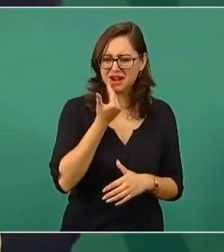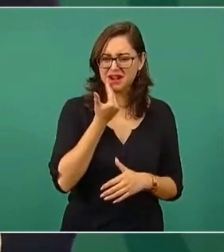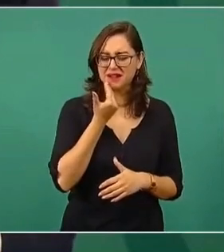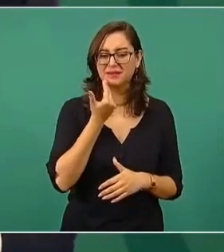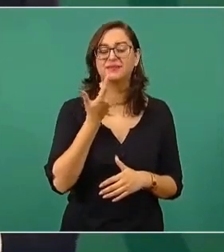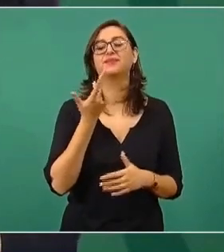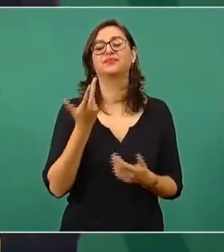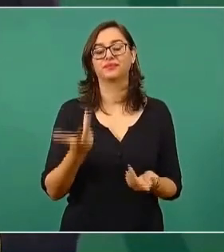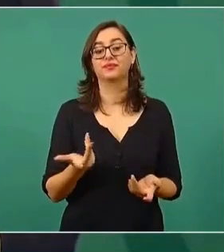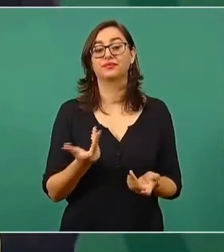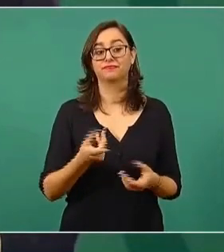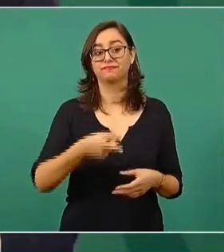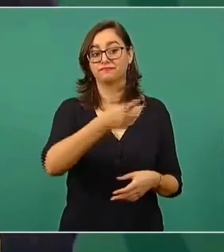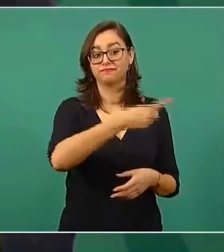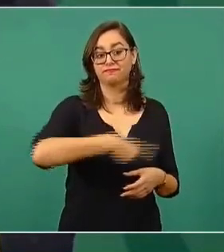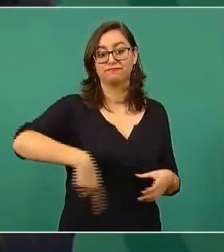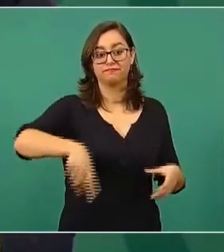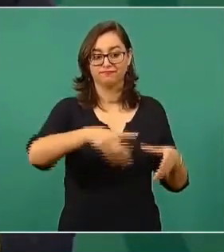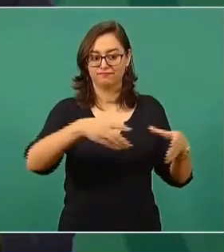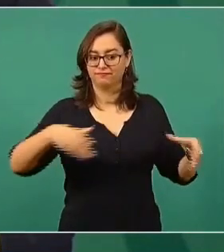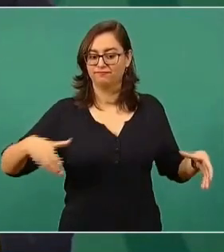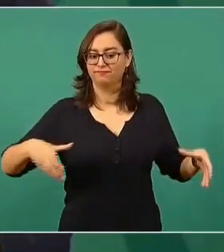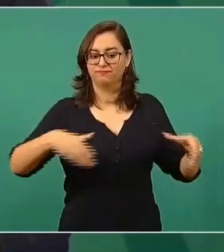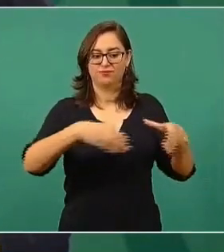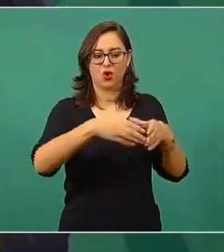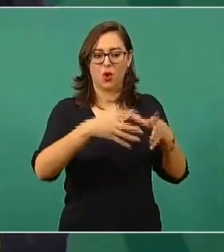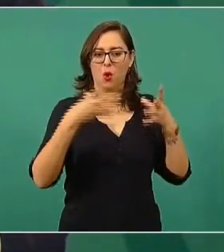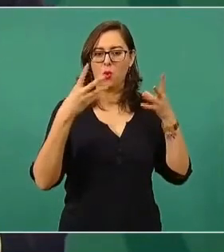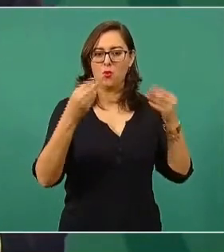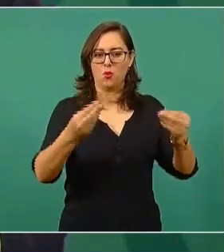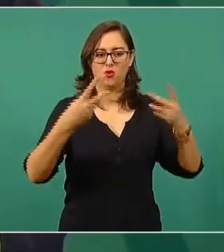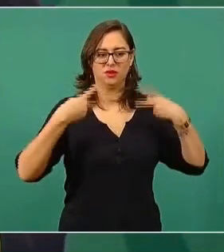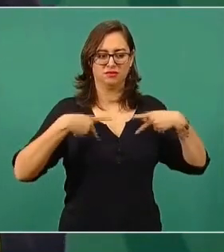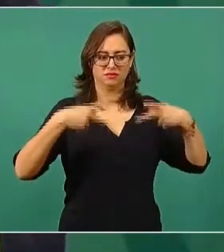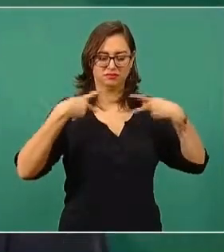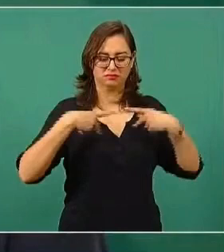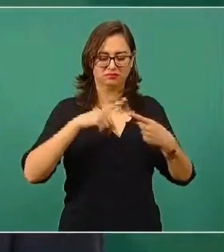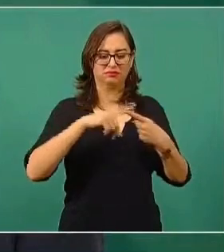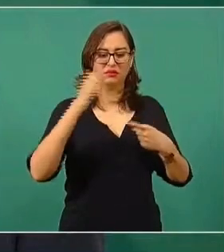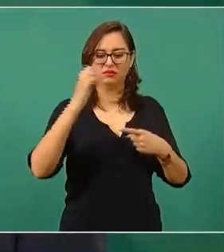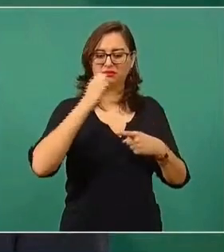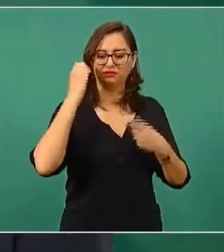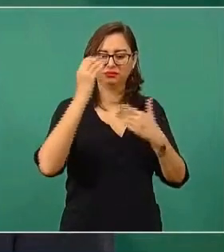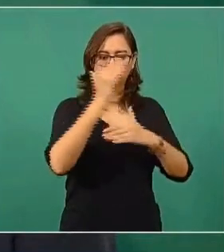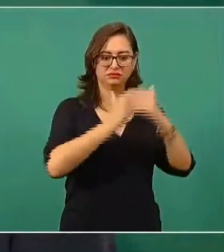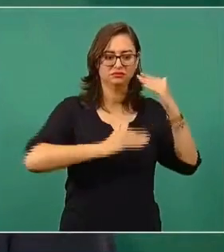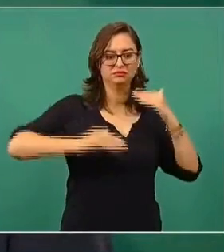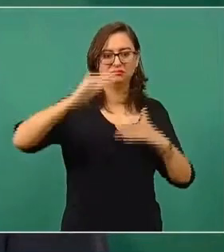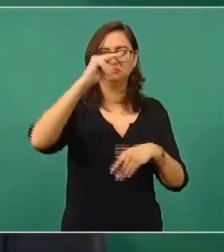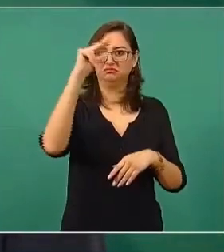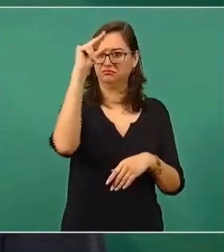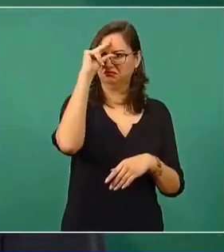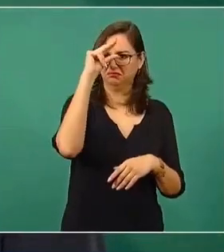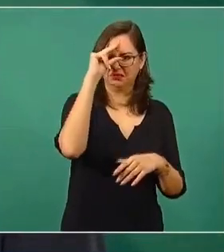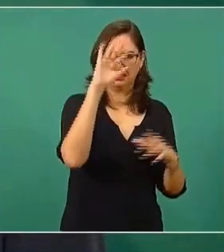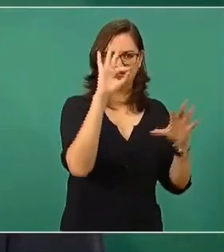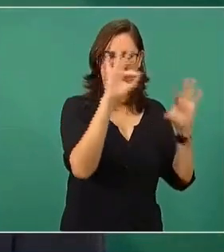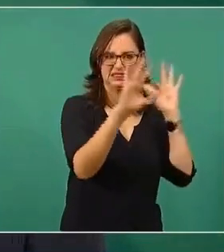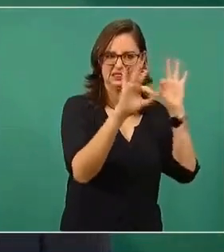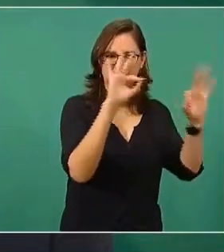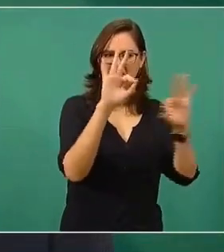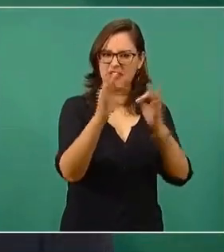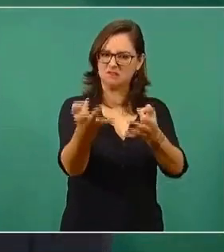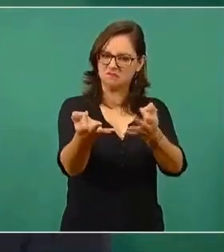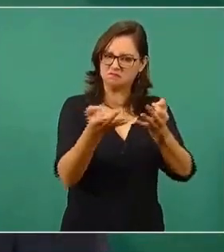y ayudaron muchos, corrompieron a la academia, a la intelectualidad, a